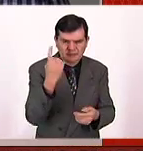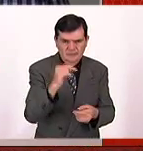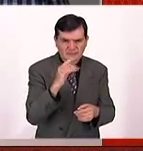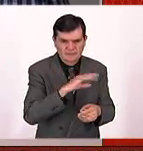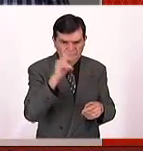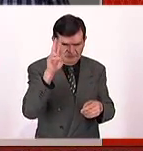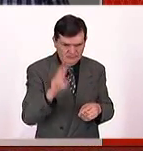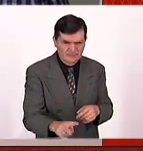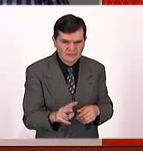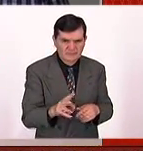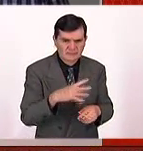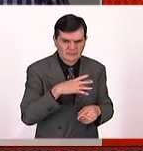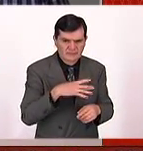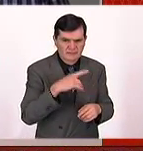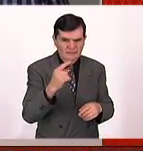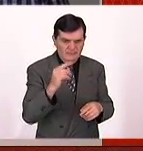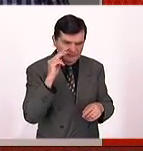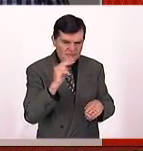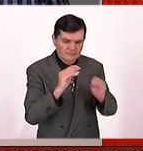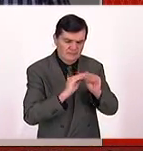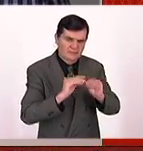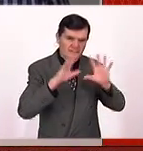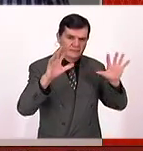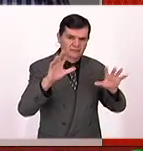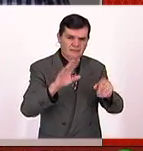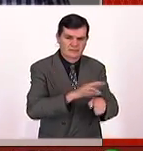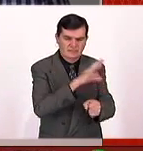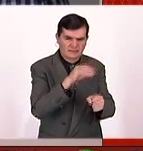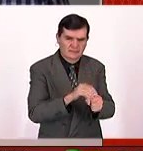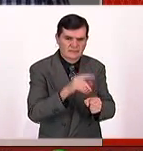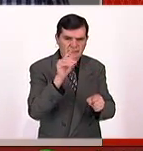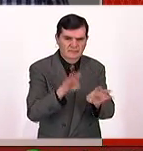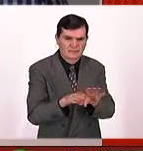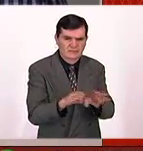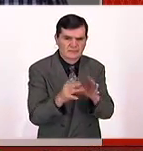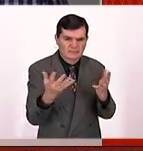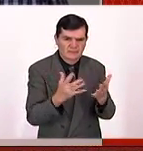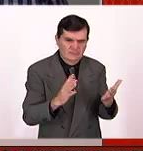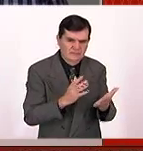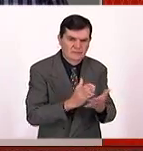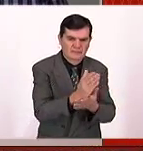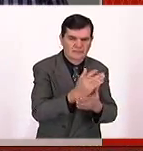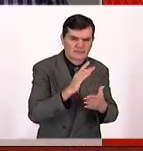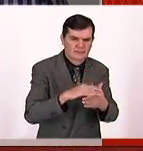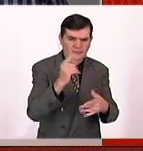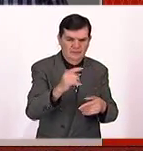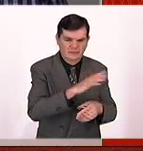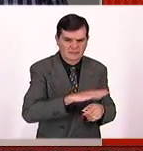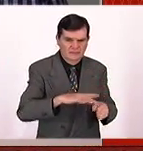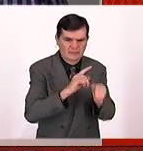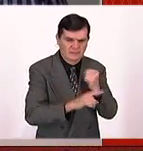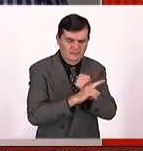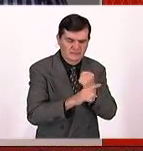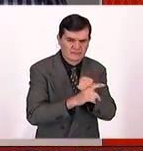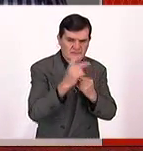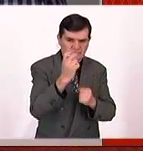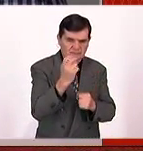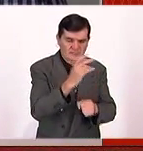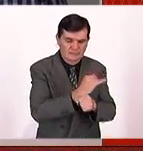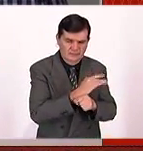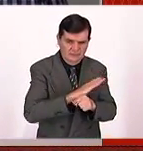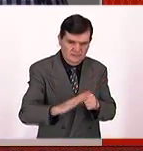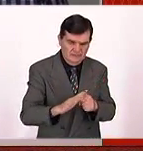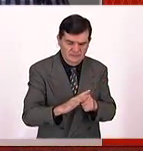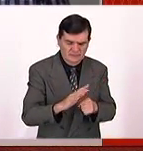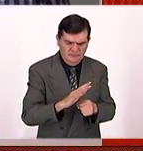para realmente tener una visión mucho más integrada de cómo abordar esta problemática ambiental, pero de que es imposible